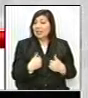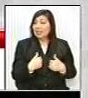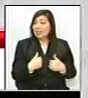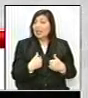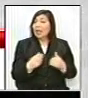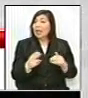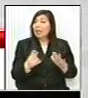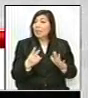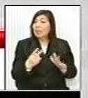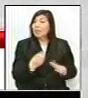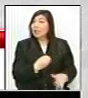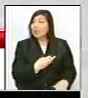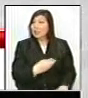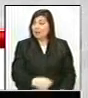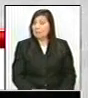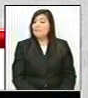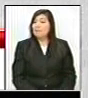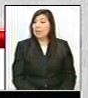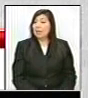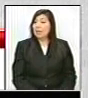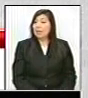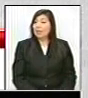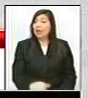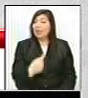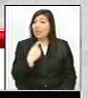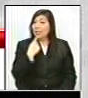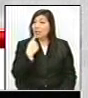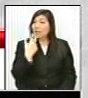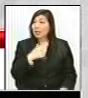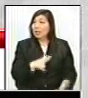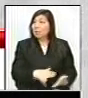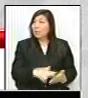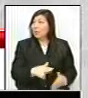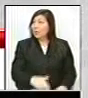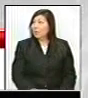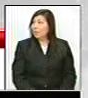el 17 de mayo dice, ya lo aprobaron.